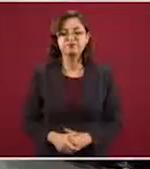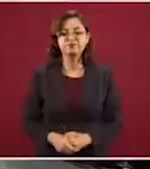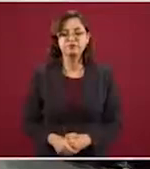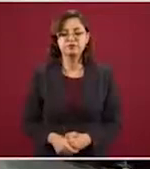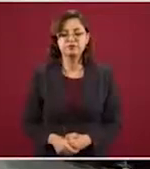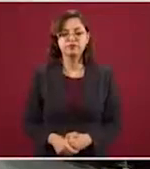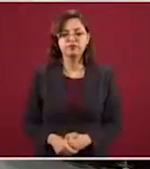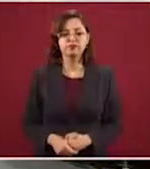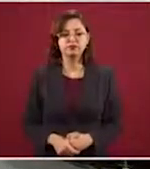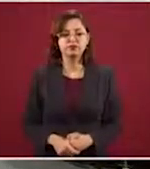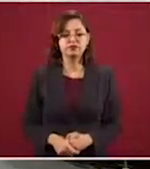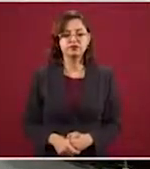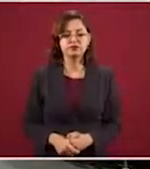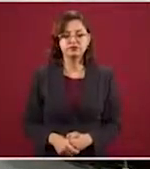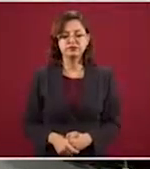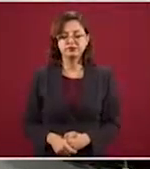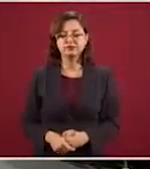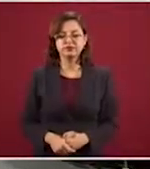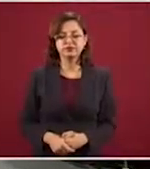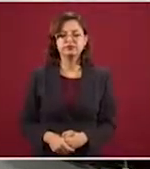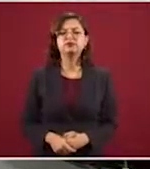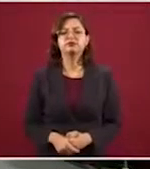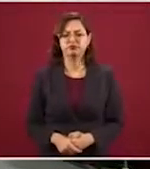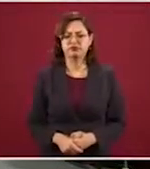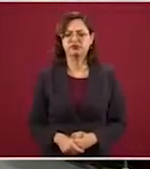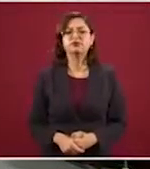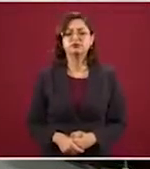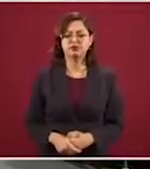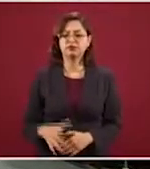Villanueva, presidente? Sí, entre otros.